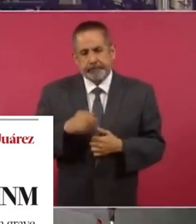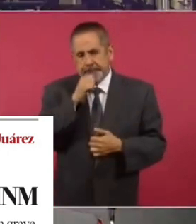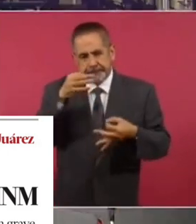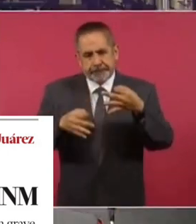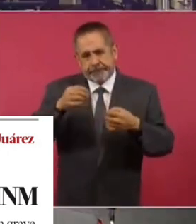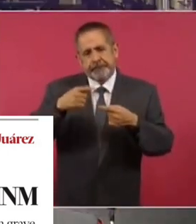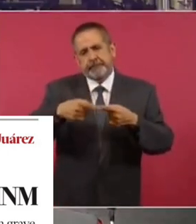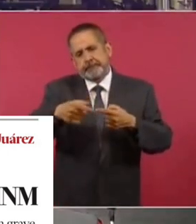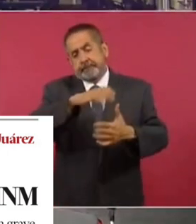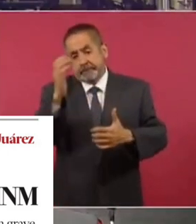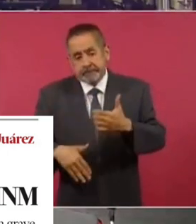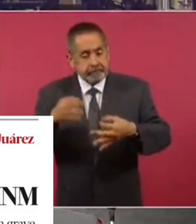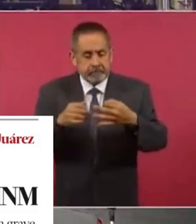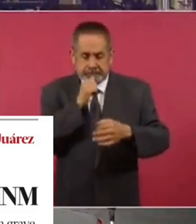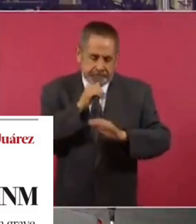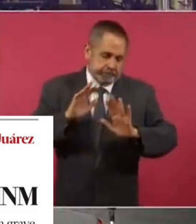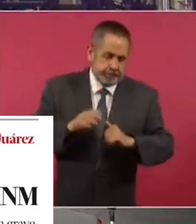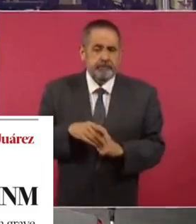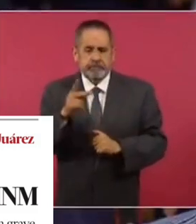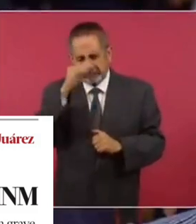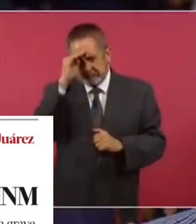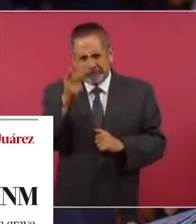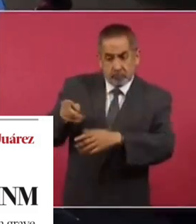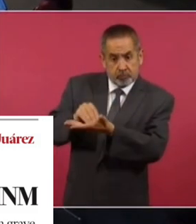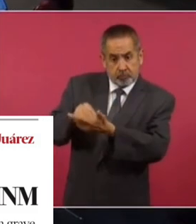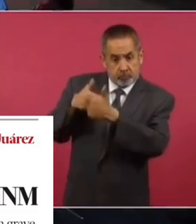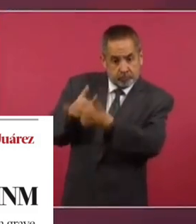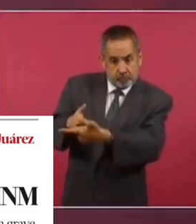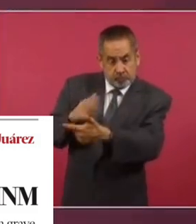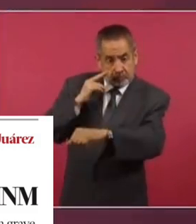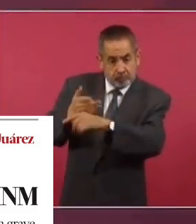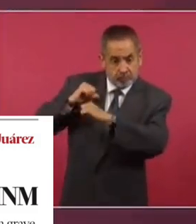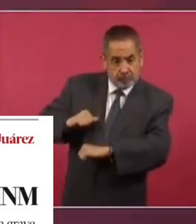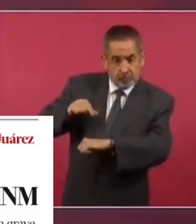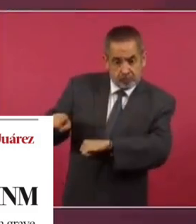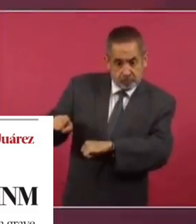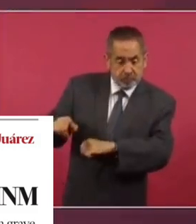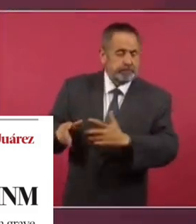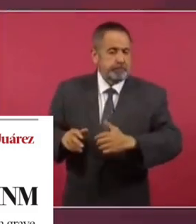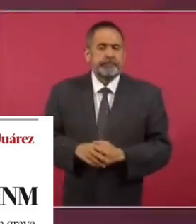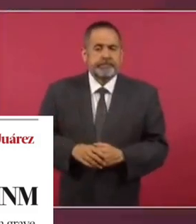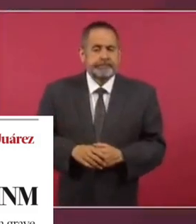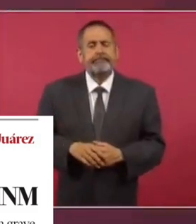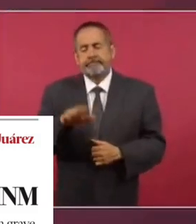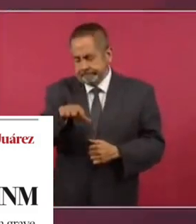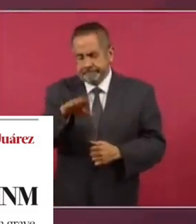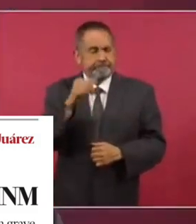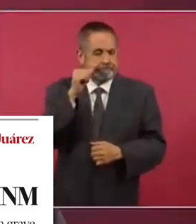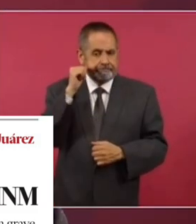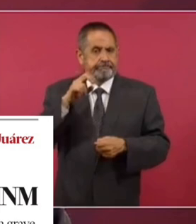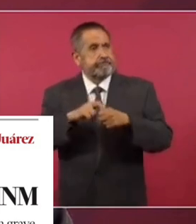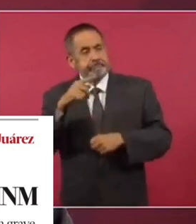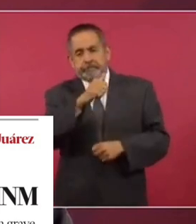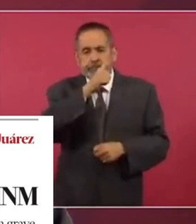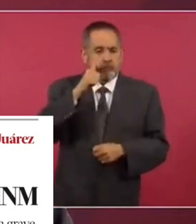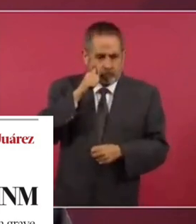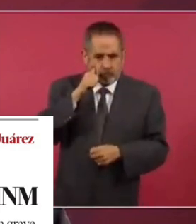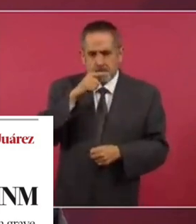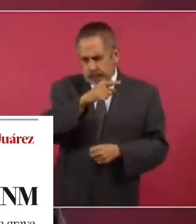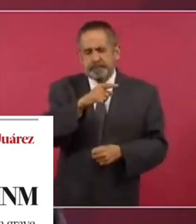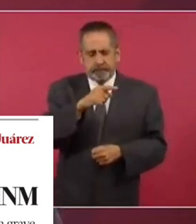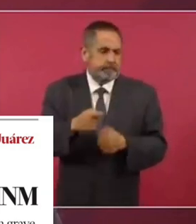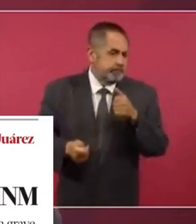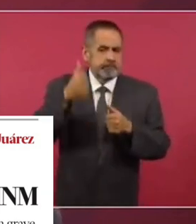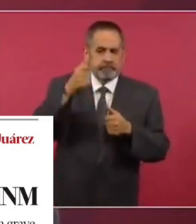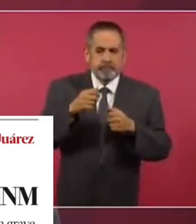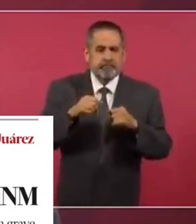este proceso que es jurídico, si es conveniente que él siga en el cargo. Bueno, pues que efectivamente ayer se celebró en Ciudad Juárez la audiencia inicial